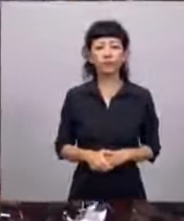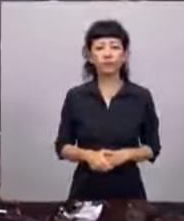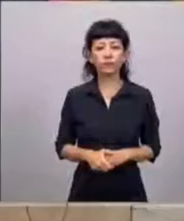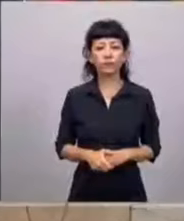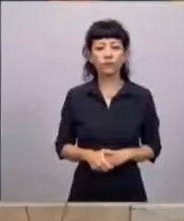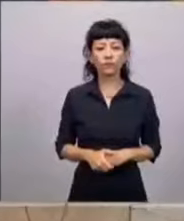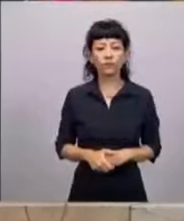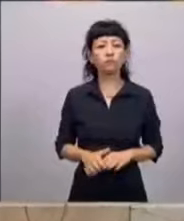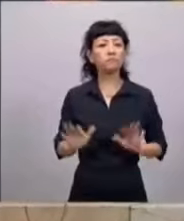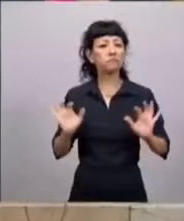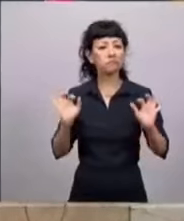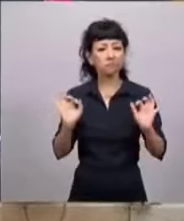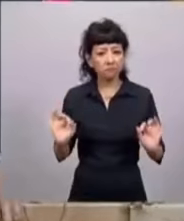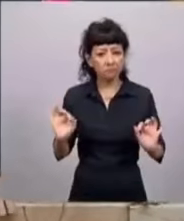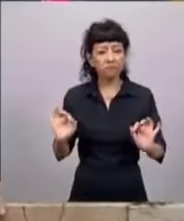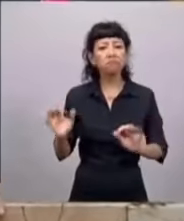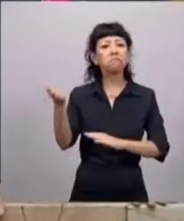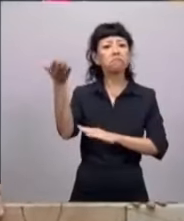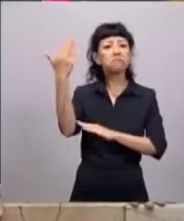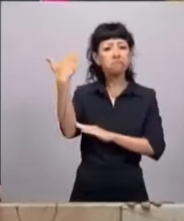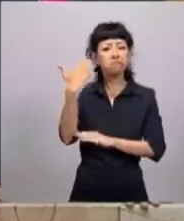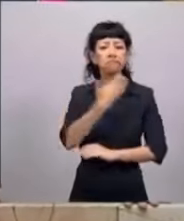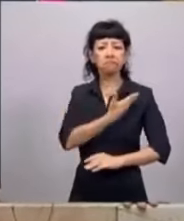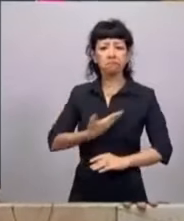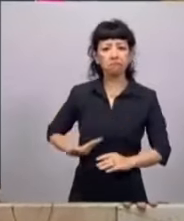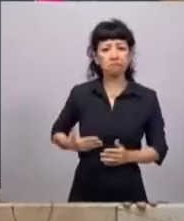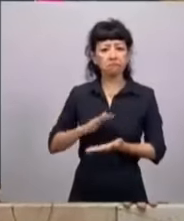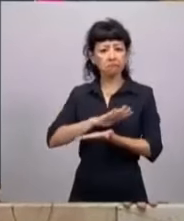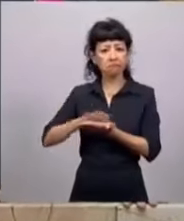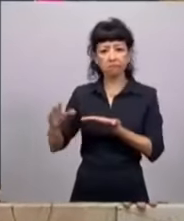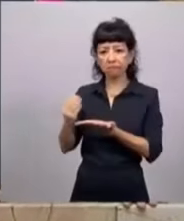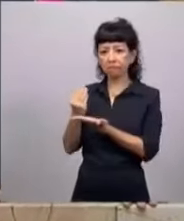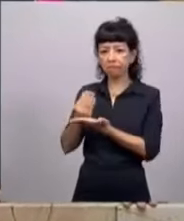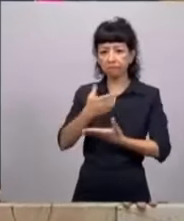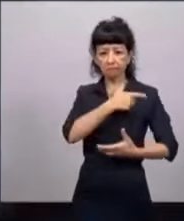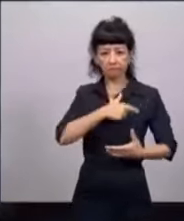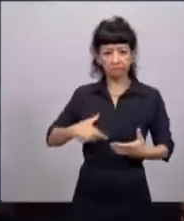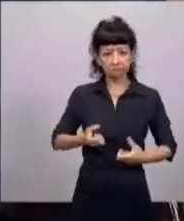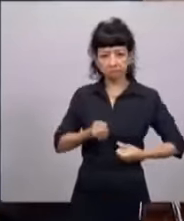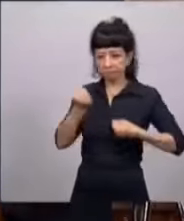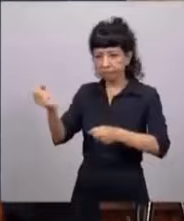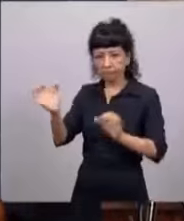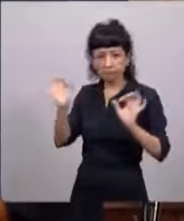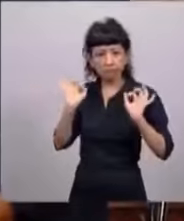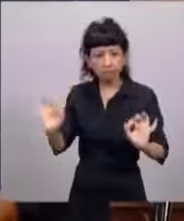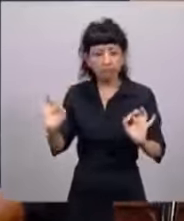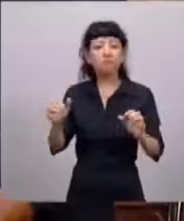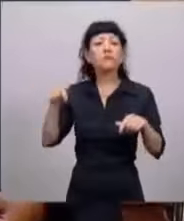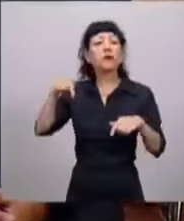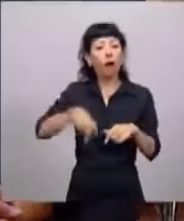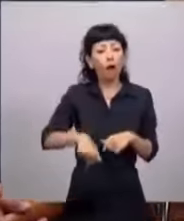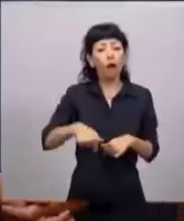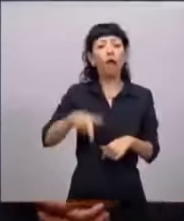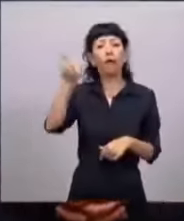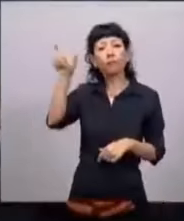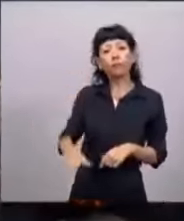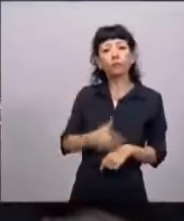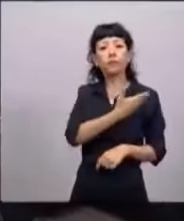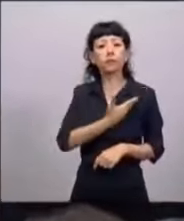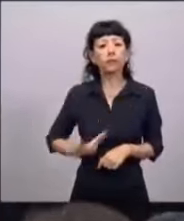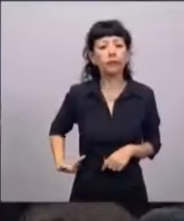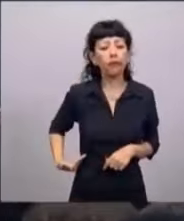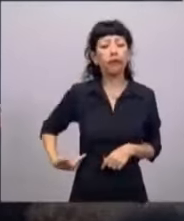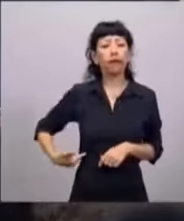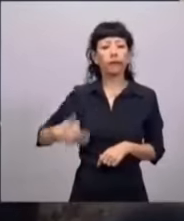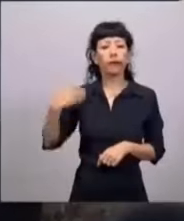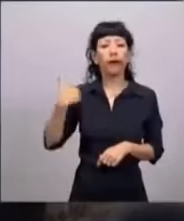Finalizado el acto formal de asunción presidencial, el señor Presidente de la Nación